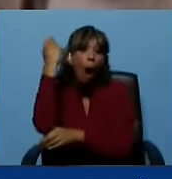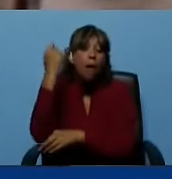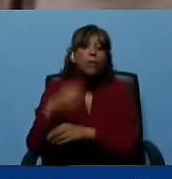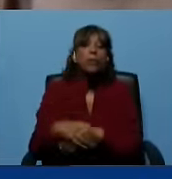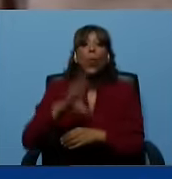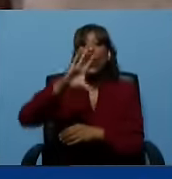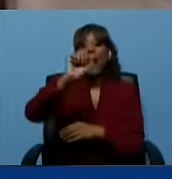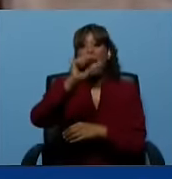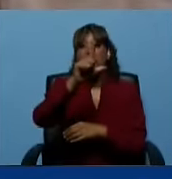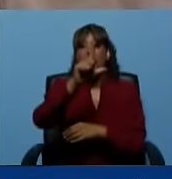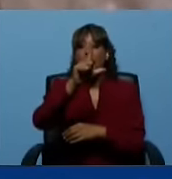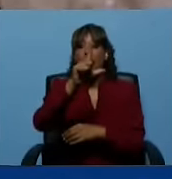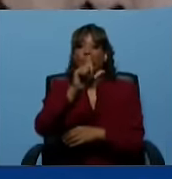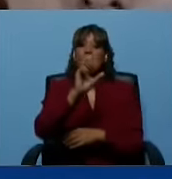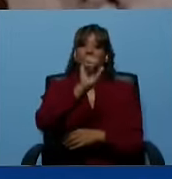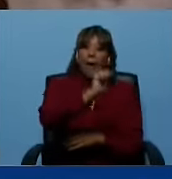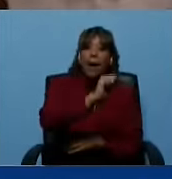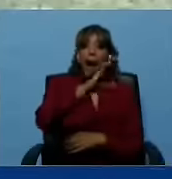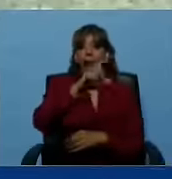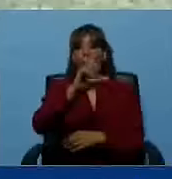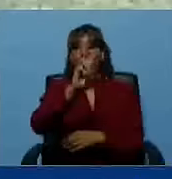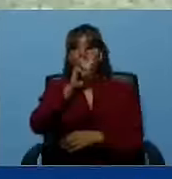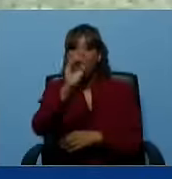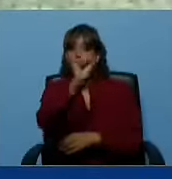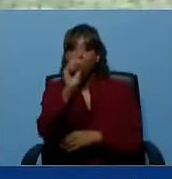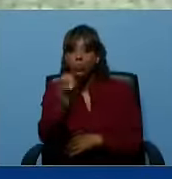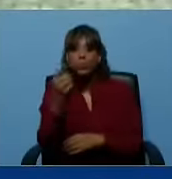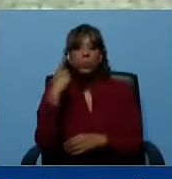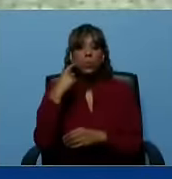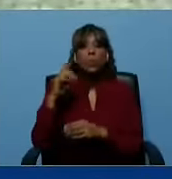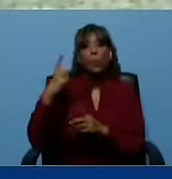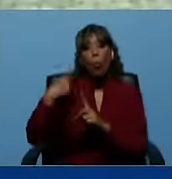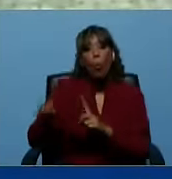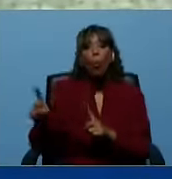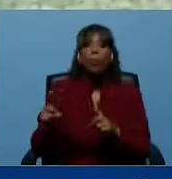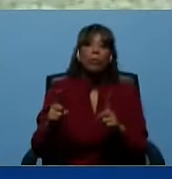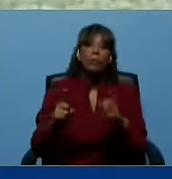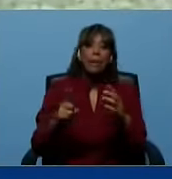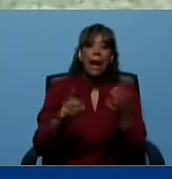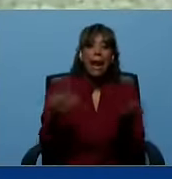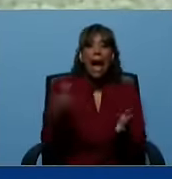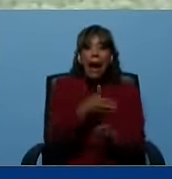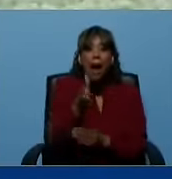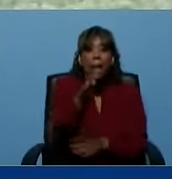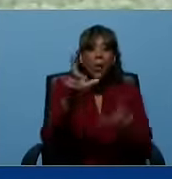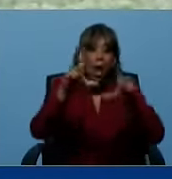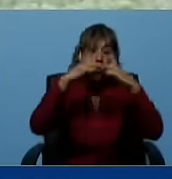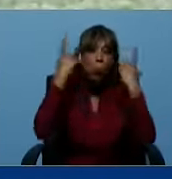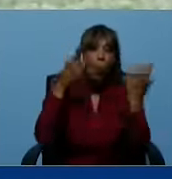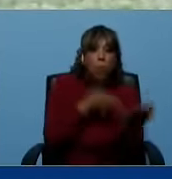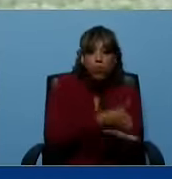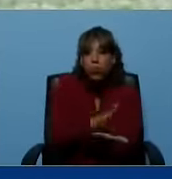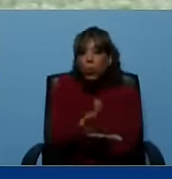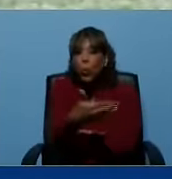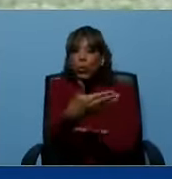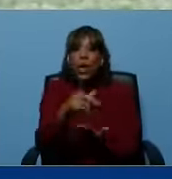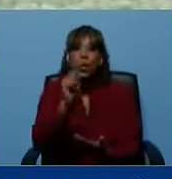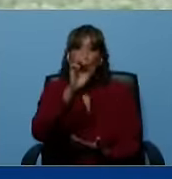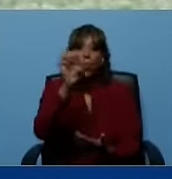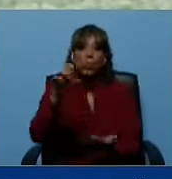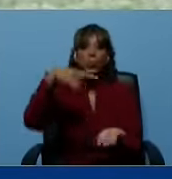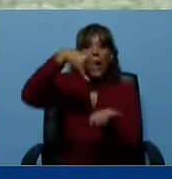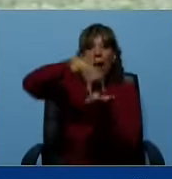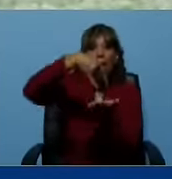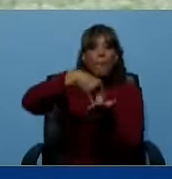Calabozo, el Parque La Represa. El otro en la carretera vieja La Guásima, sector Tocuyito en